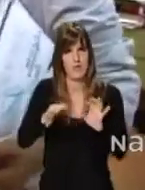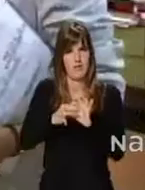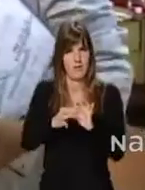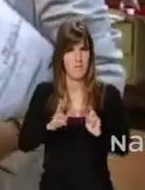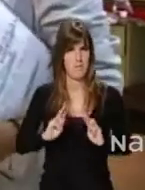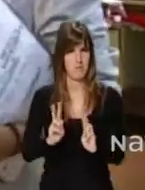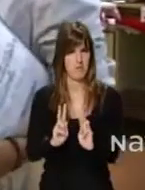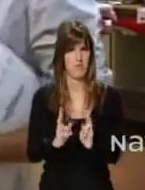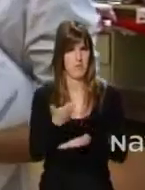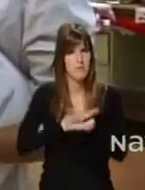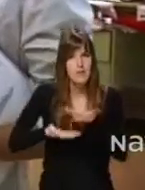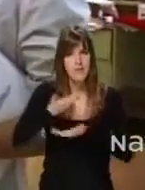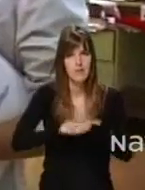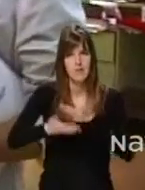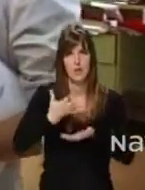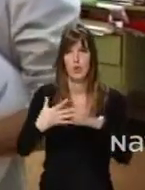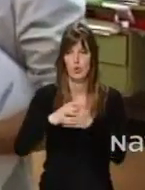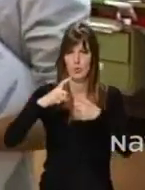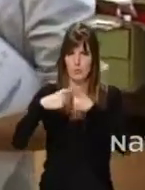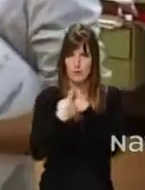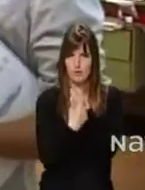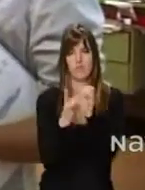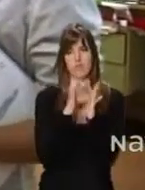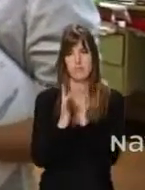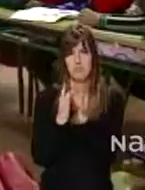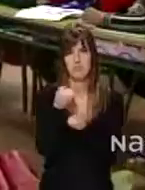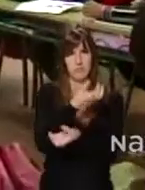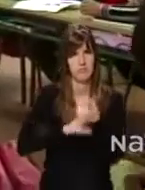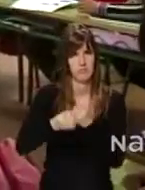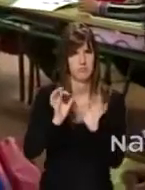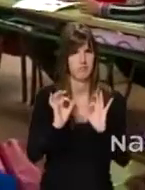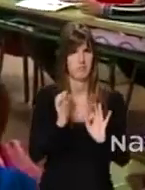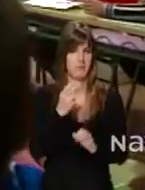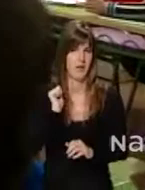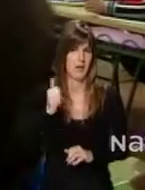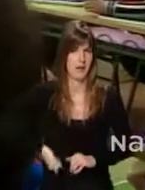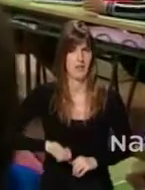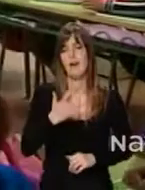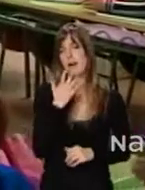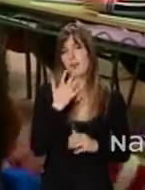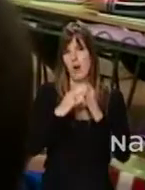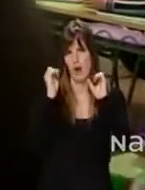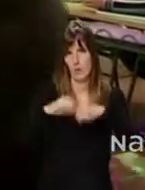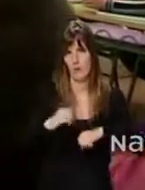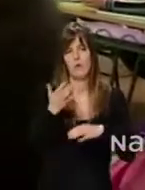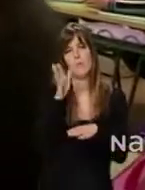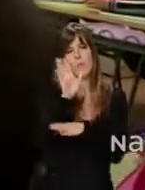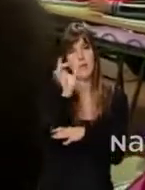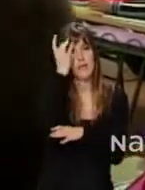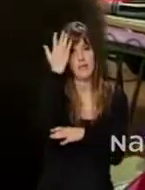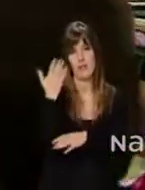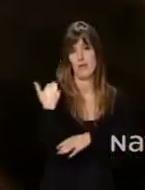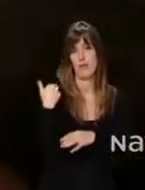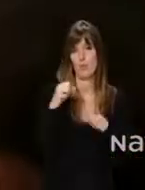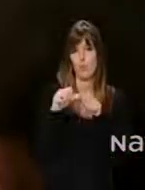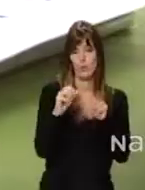todo nos podamos implicar y trabajar por los mismos objetivos. Pues tenemos una propuesta que hicimos ya este curso